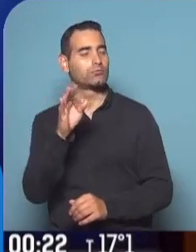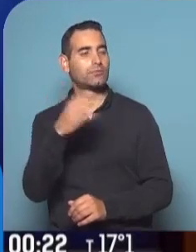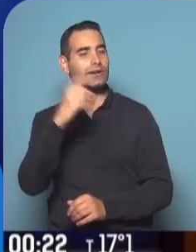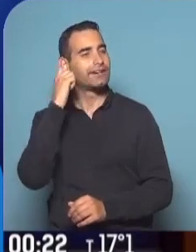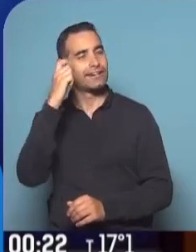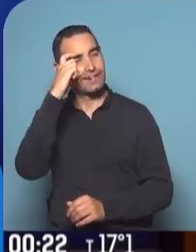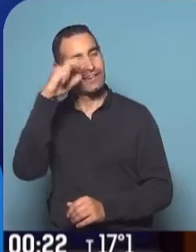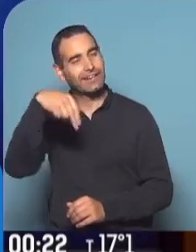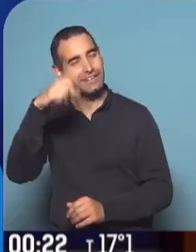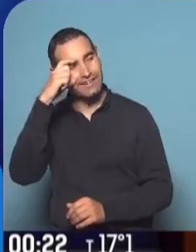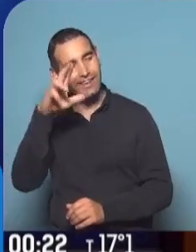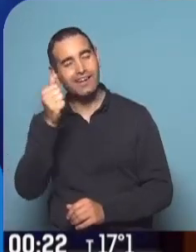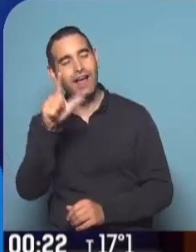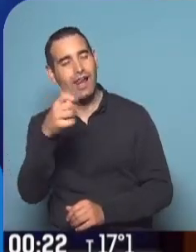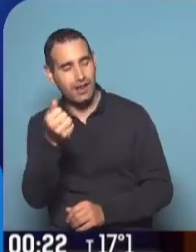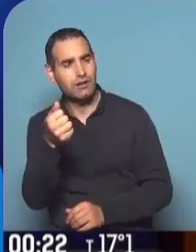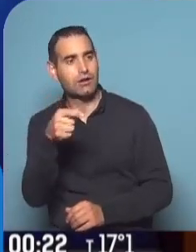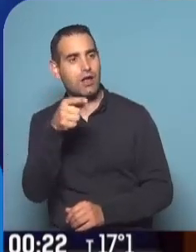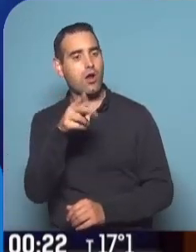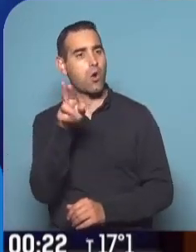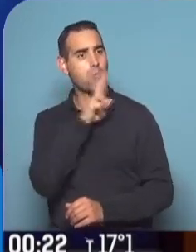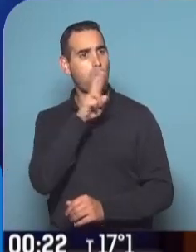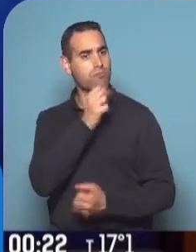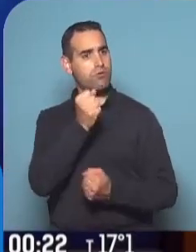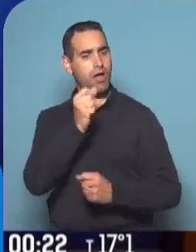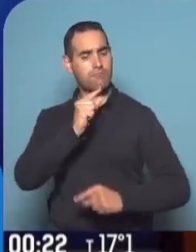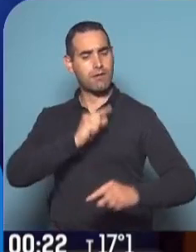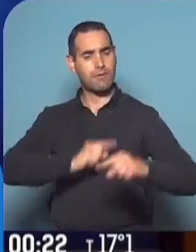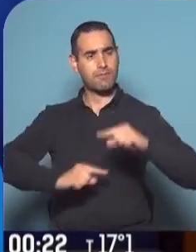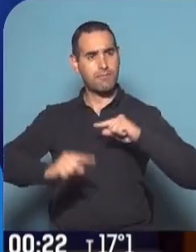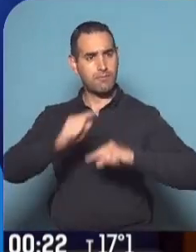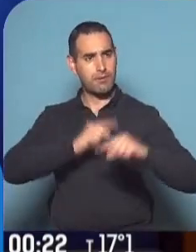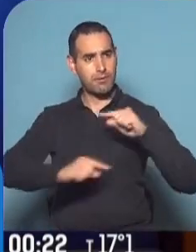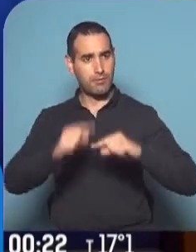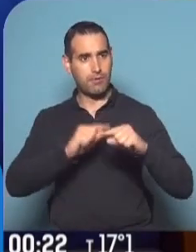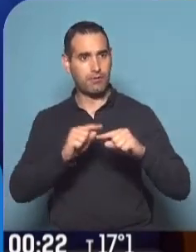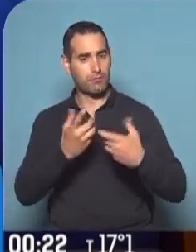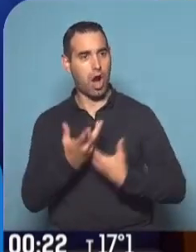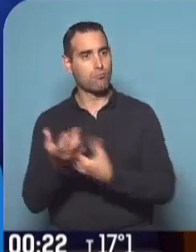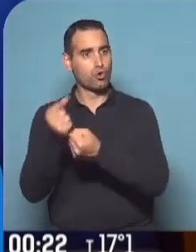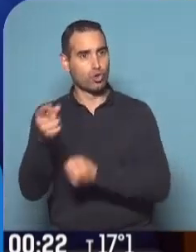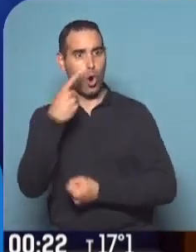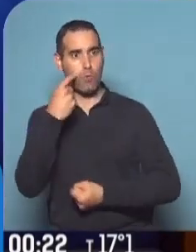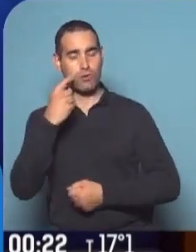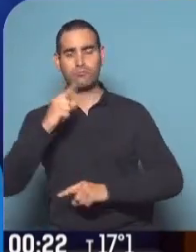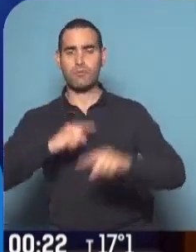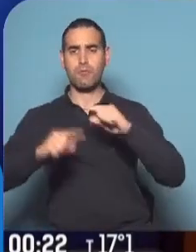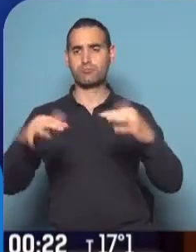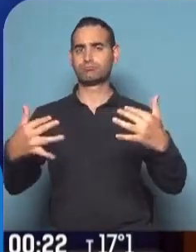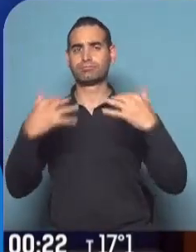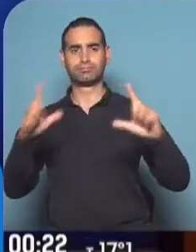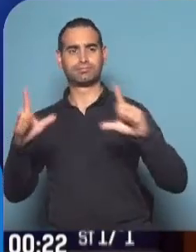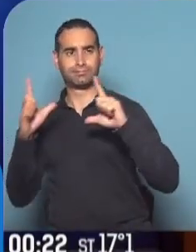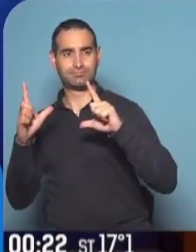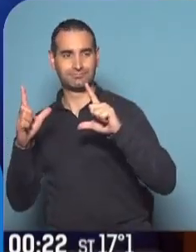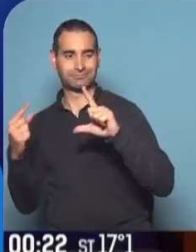este lugar del matriarcado que maneja en la casa lo que hace es sostener el patriarcado por lo menos en las apariencias que sostiene